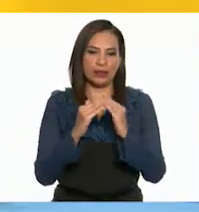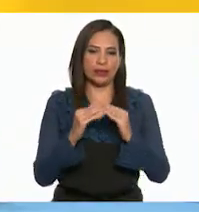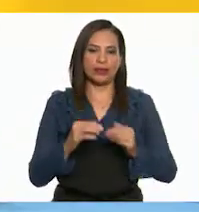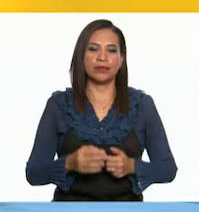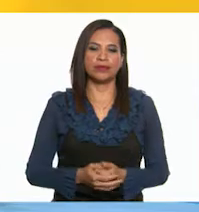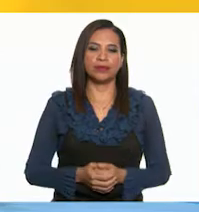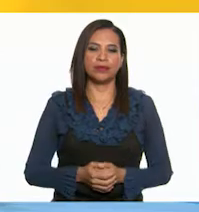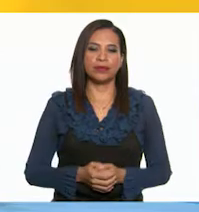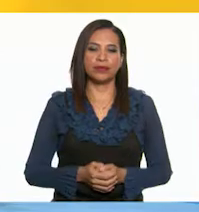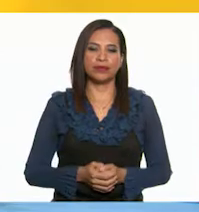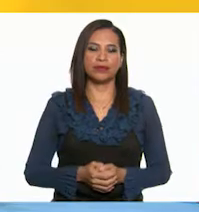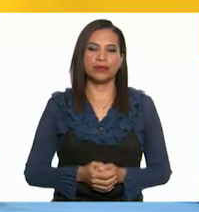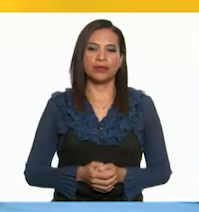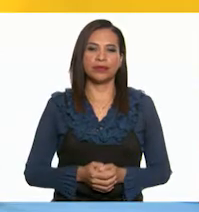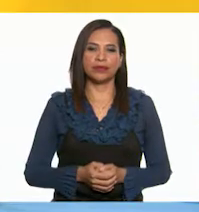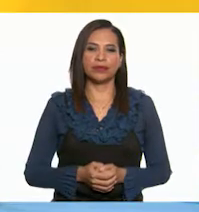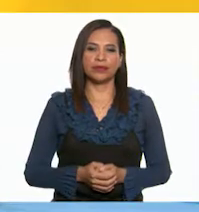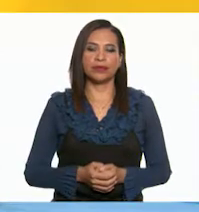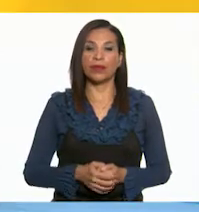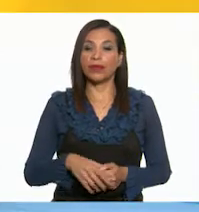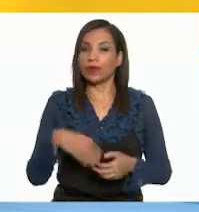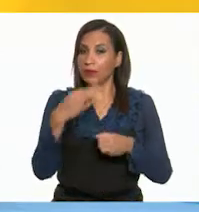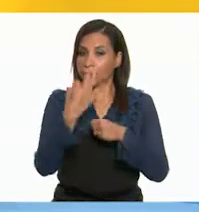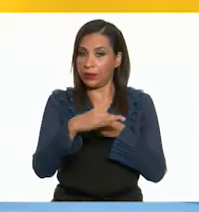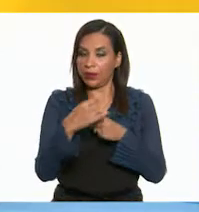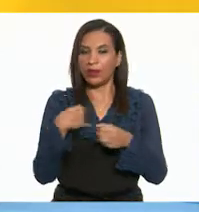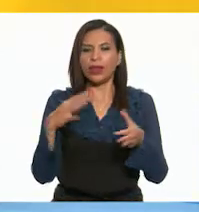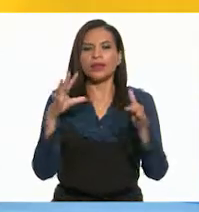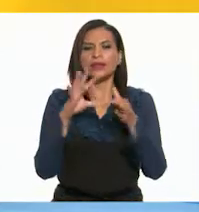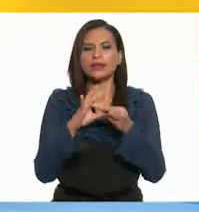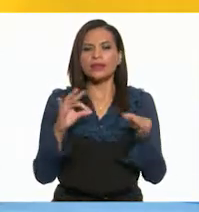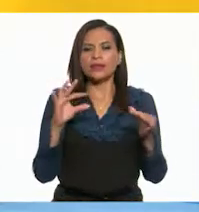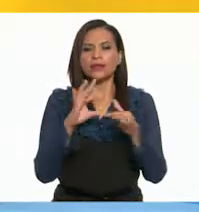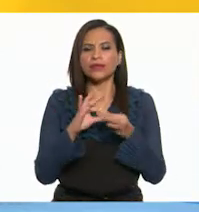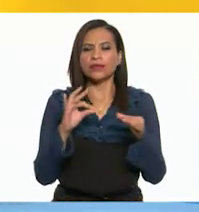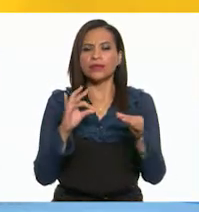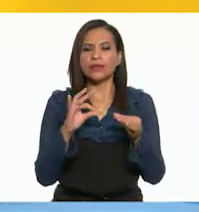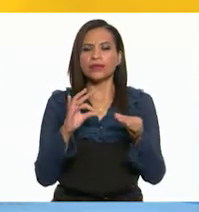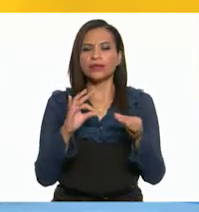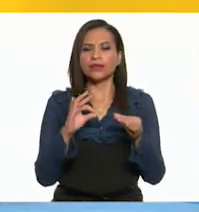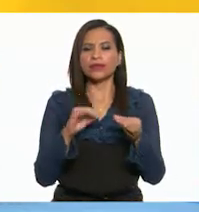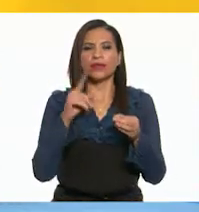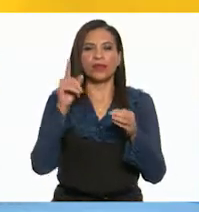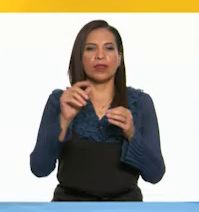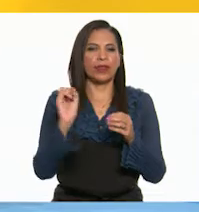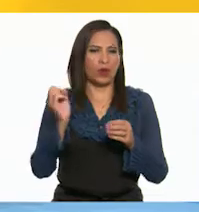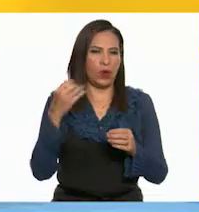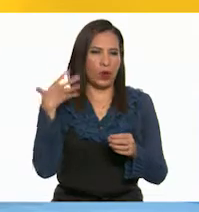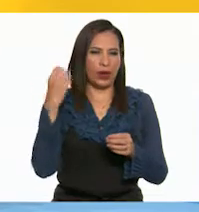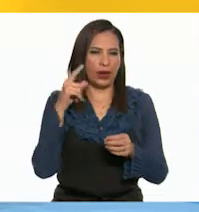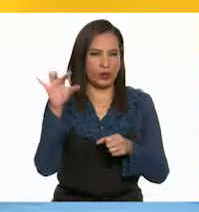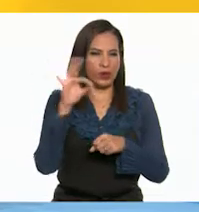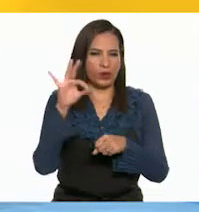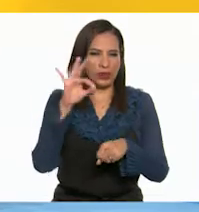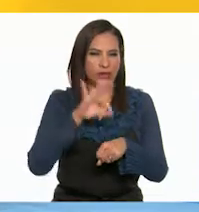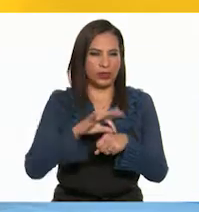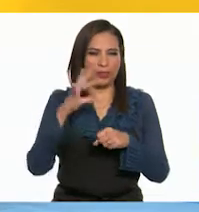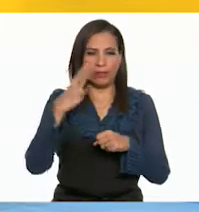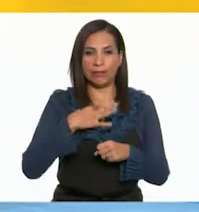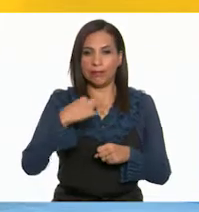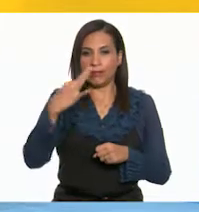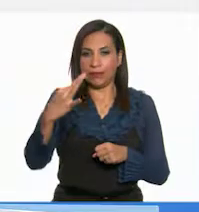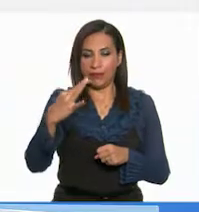Así es. Muy bien, y mientras les voy contando que el Congreso de Chilpancingo me